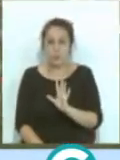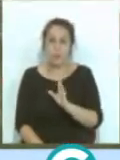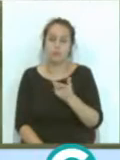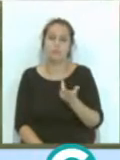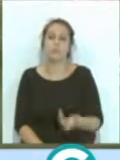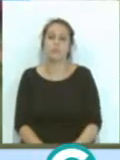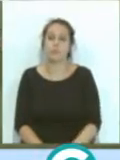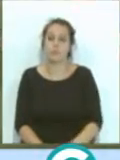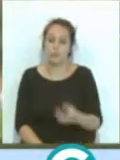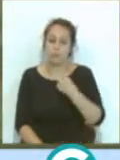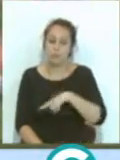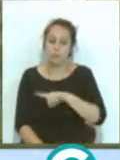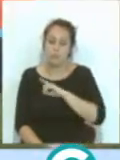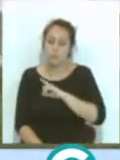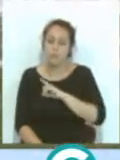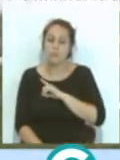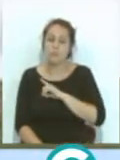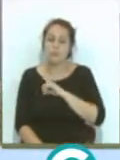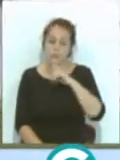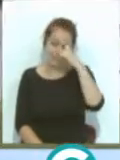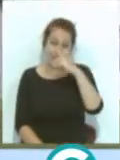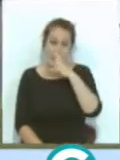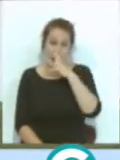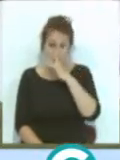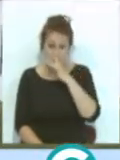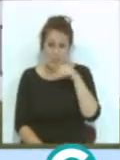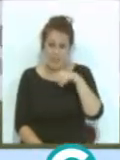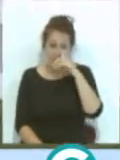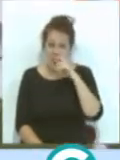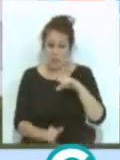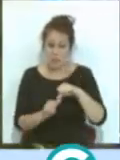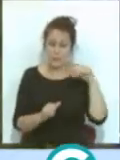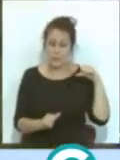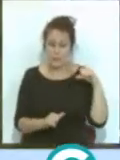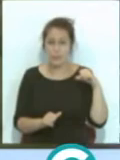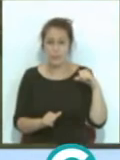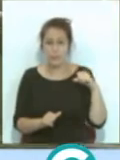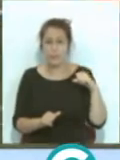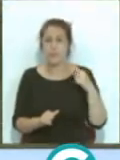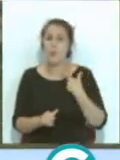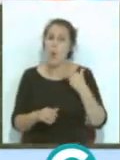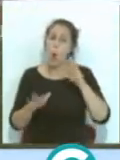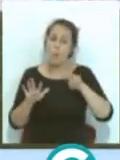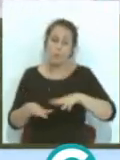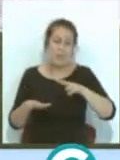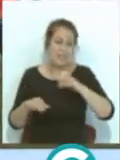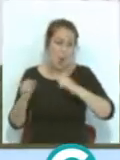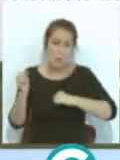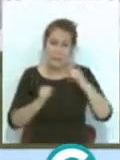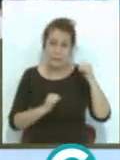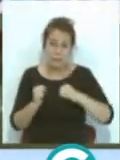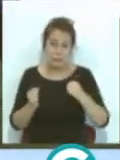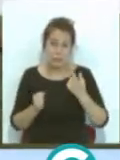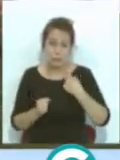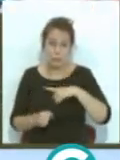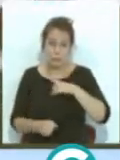rechazar, porque sabemos que ahora, con todo lo que ha pasado este año, todo lo que ha pasado, 8 meses de competiciones, con lo que nos